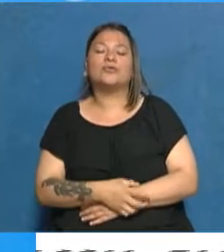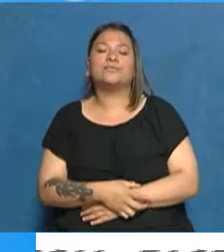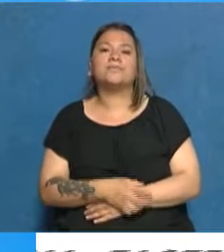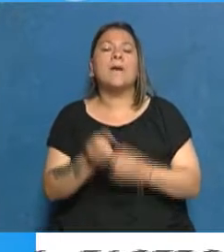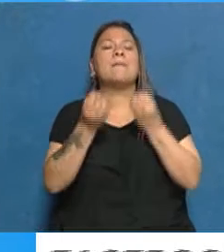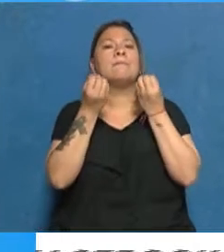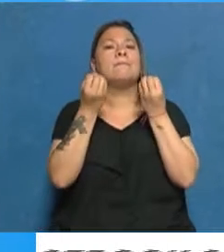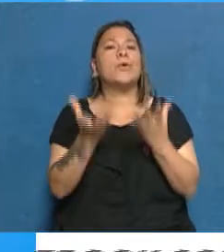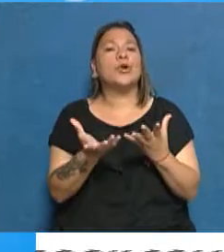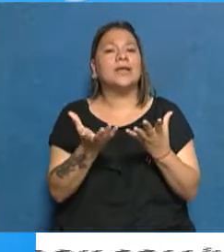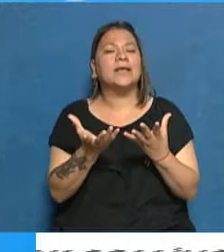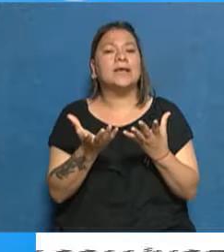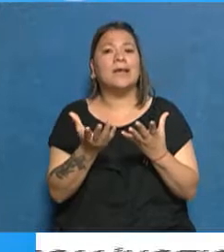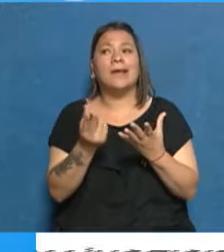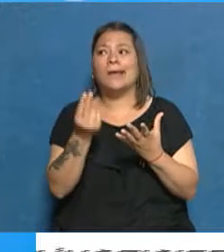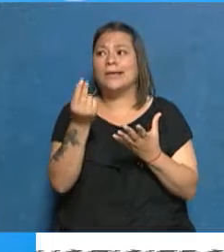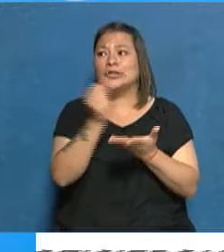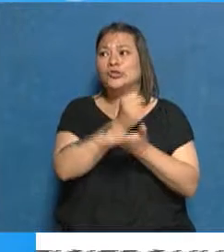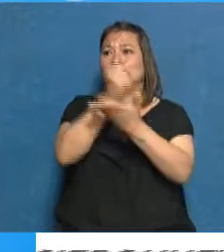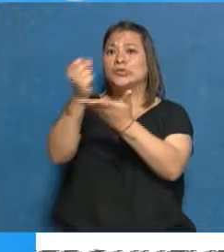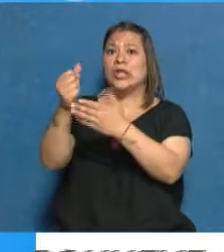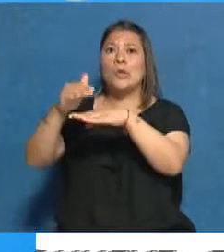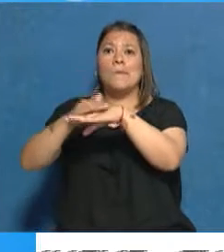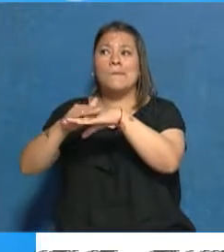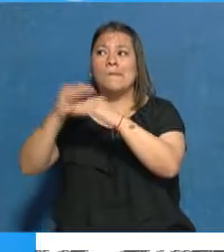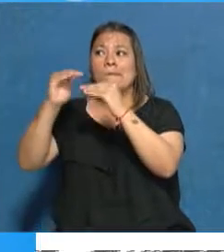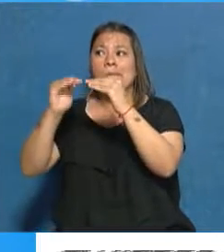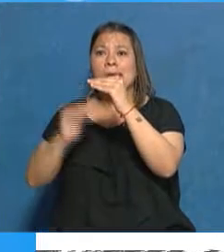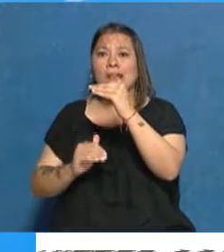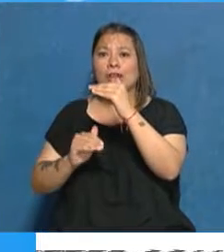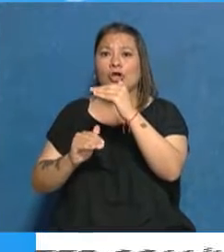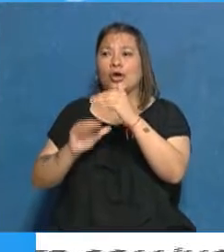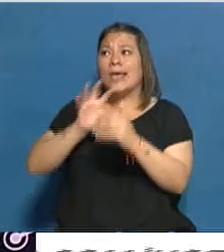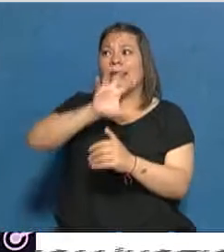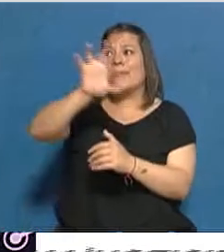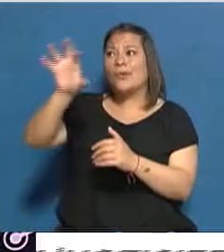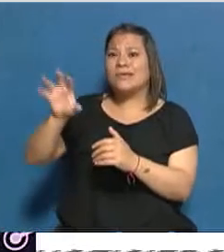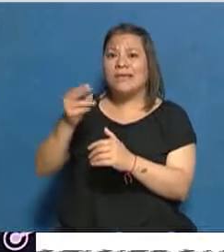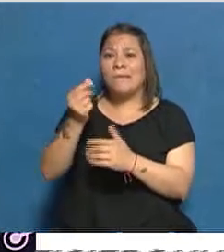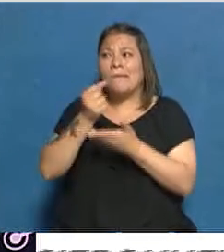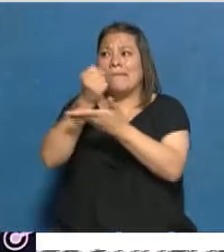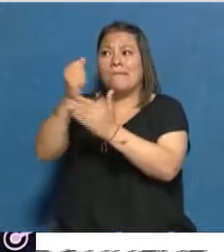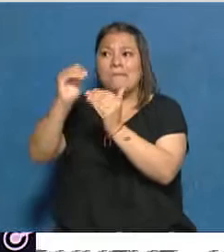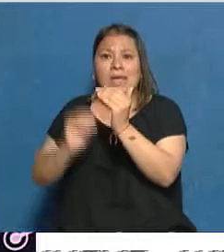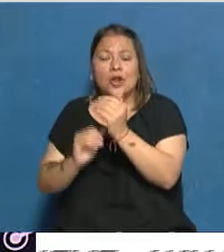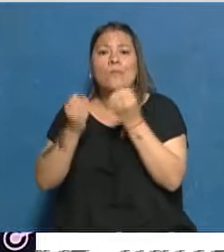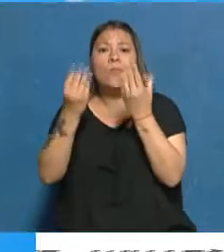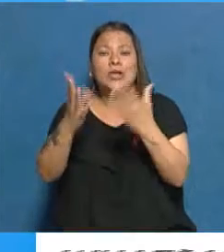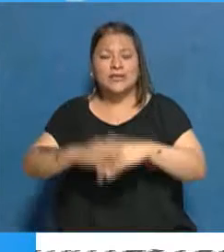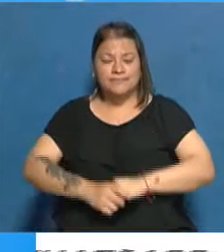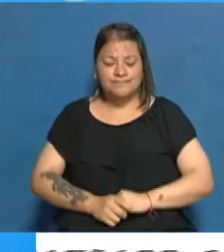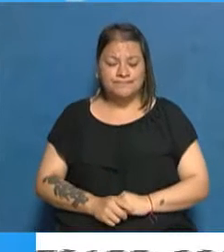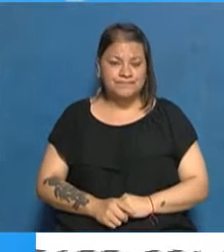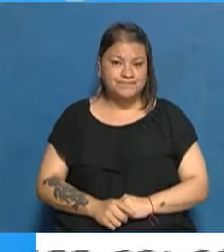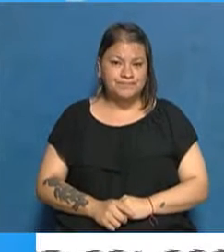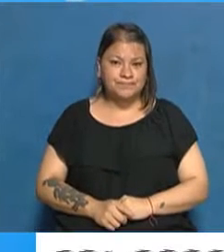por qué están relegados los subsidios al transporte en el interior del país. Aquí está.